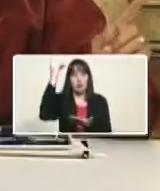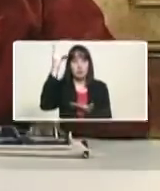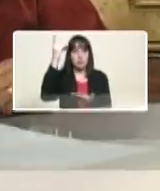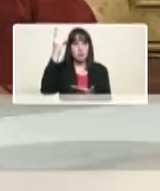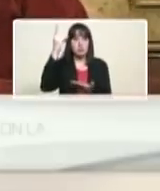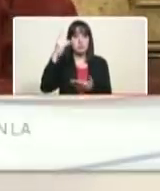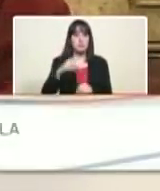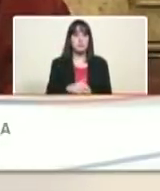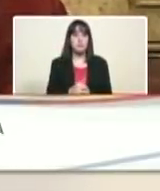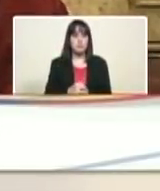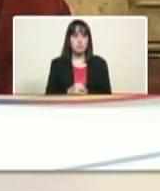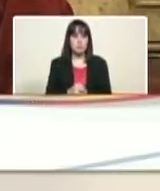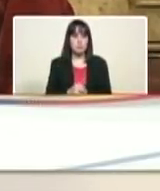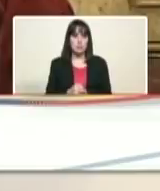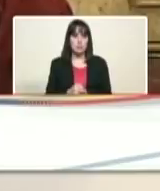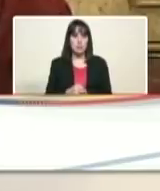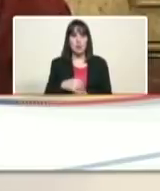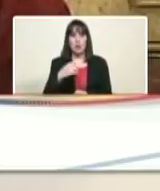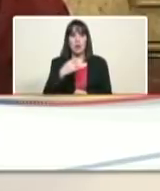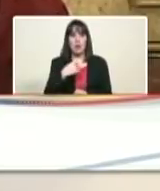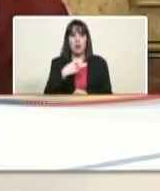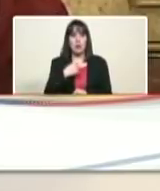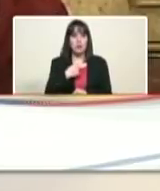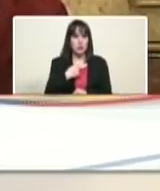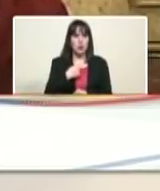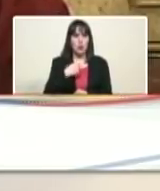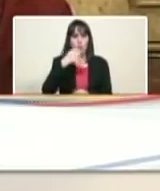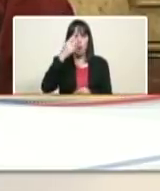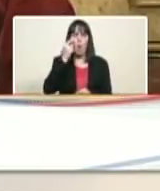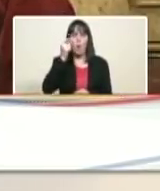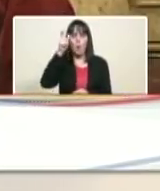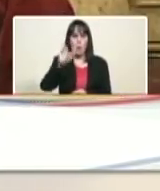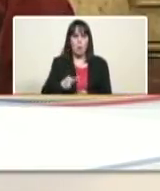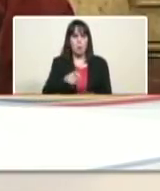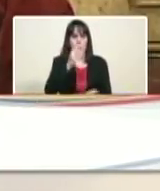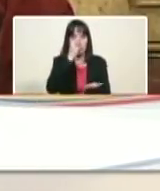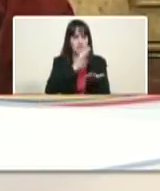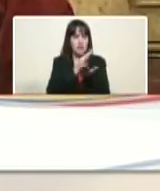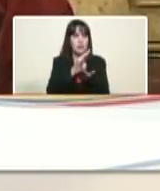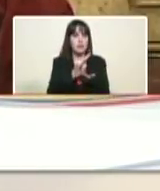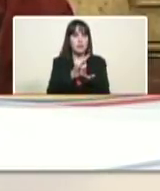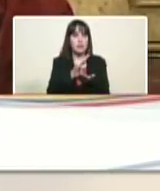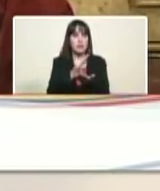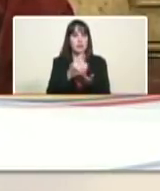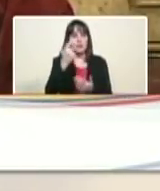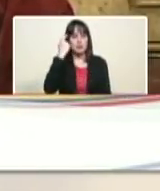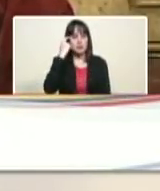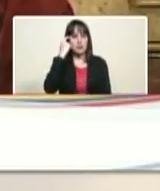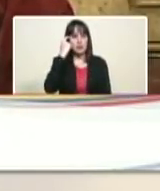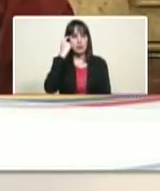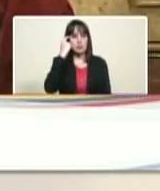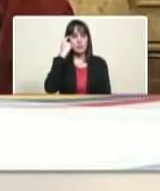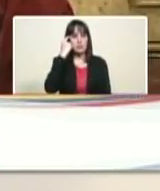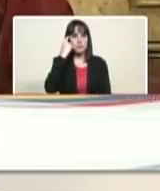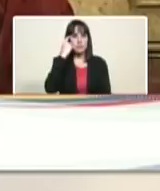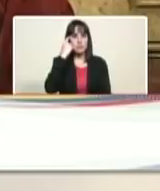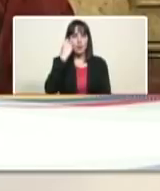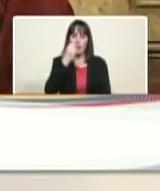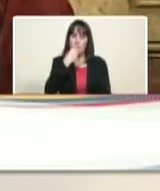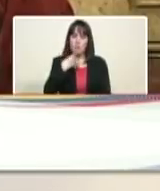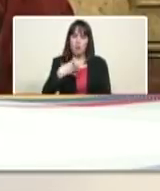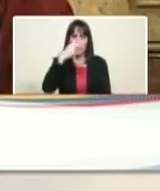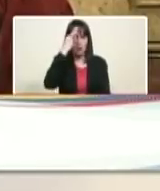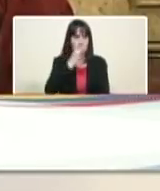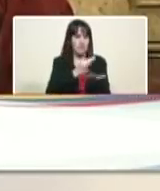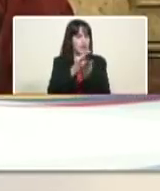religioso, pero soy un hombre de fe. Y sé que con la buena fe